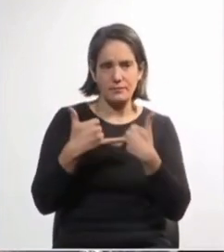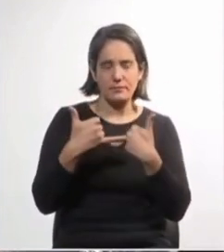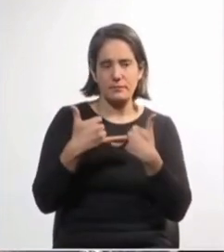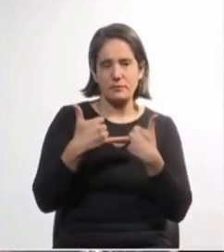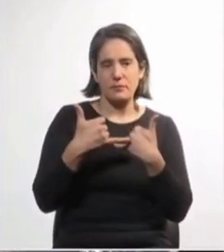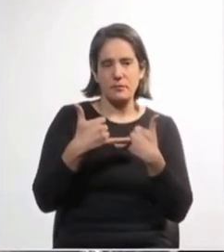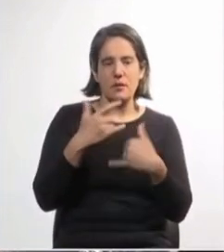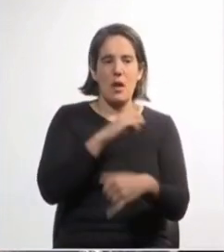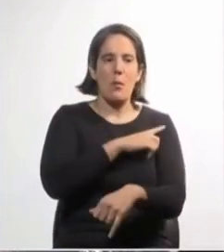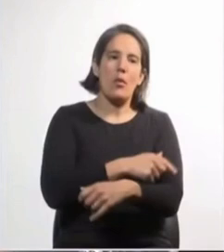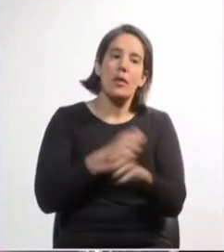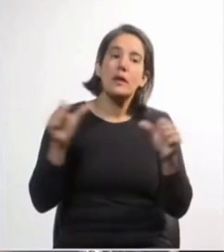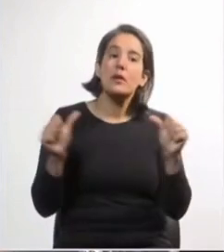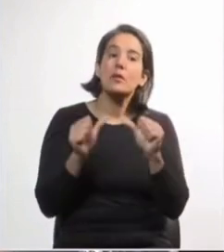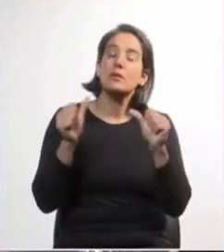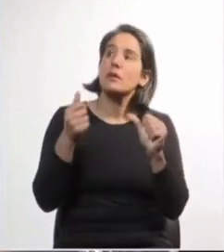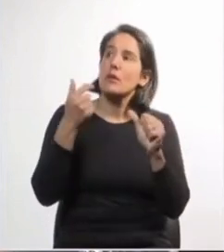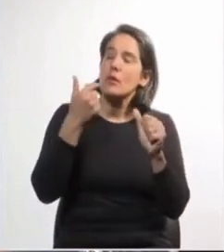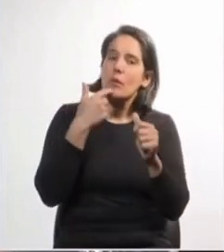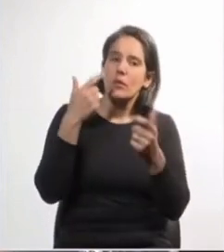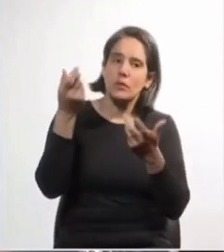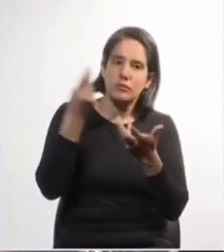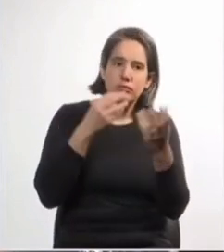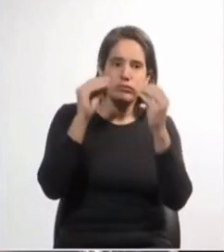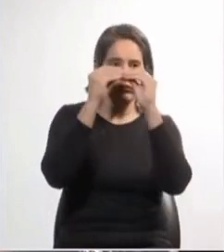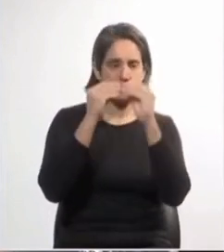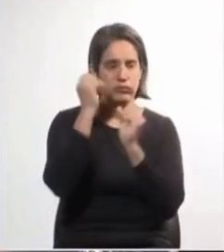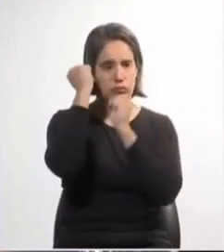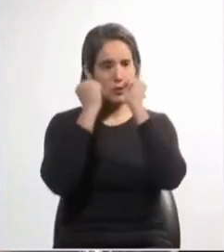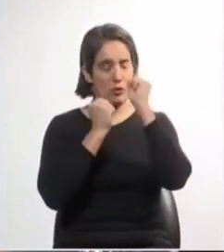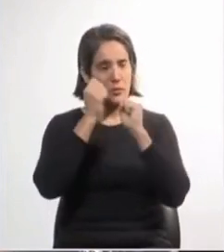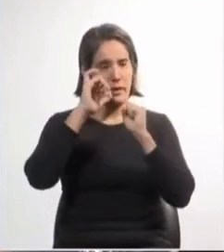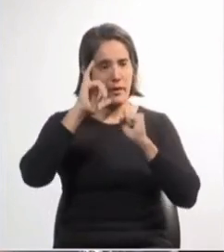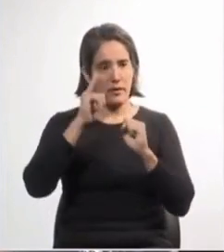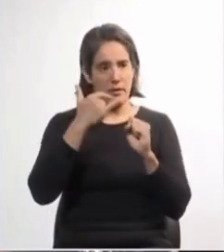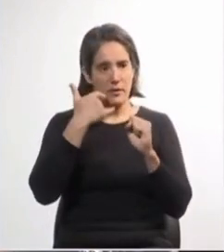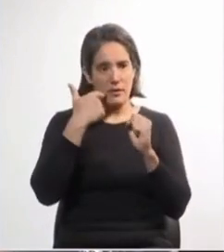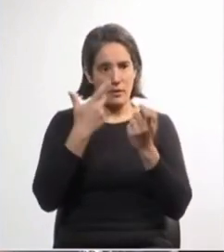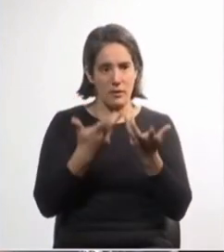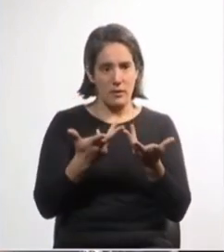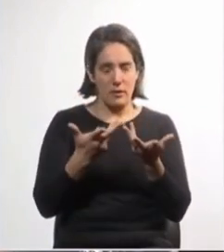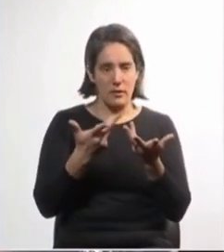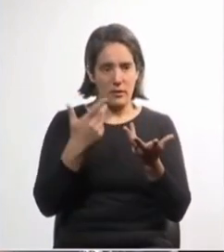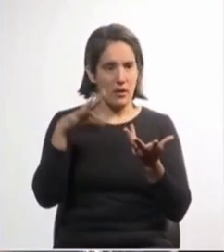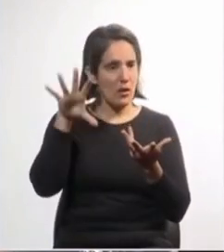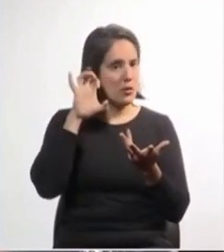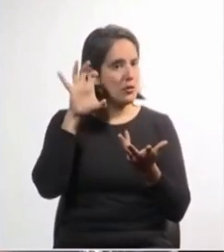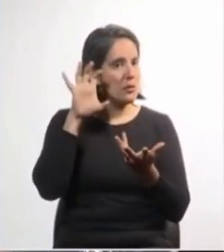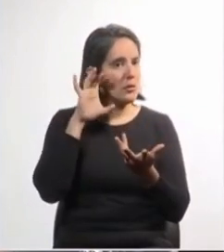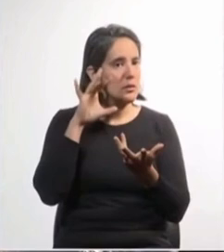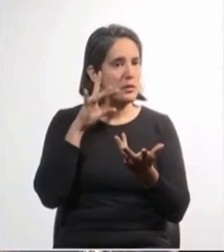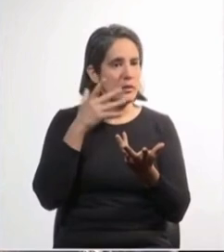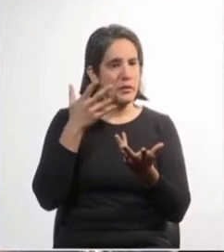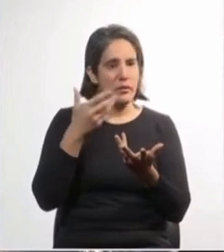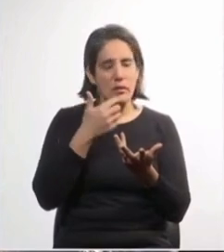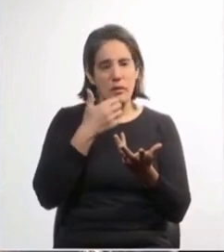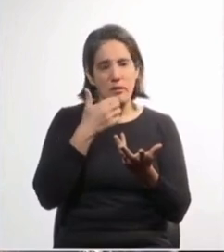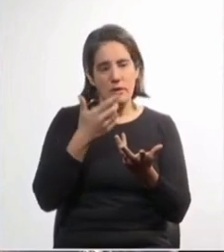Poder Ejecutivo a la rendición de cuentas y que se consolida acá en las intervenciones que escuchamos,